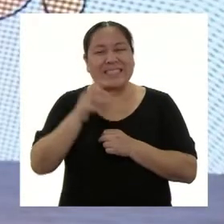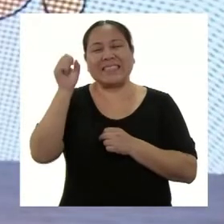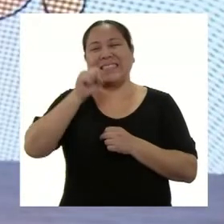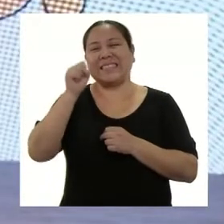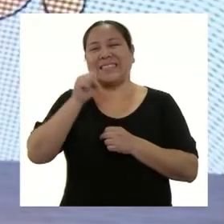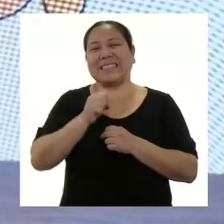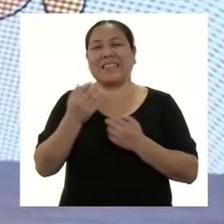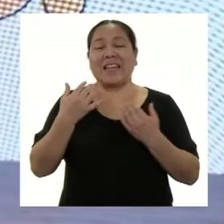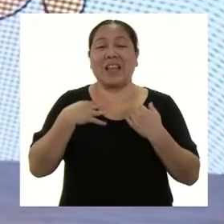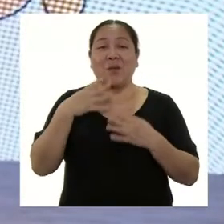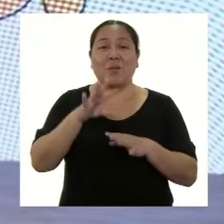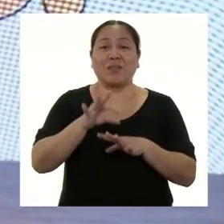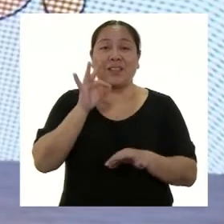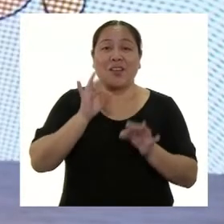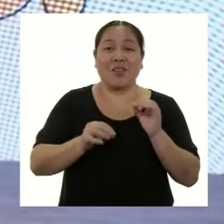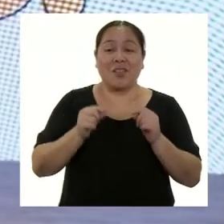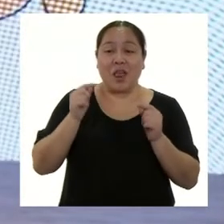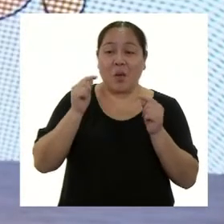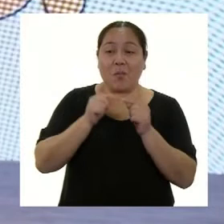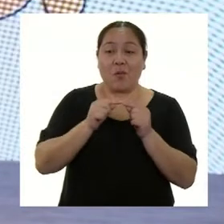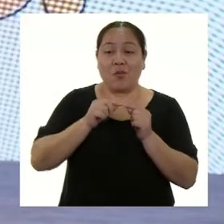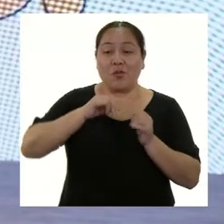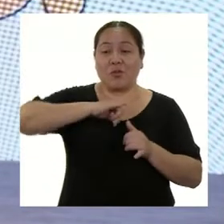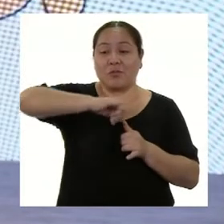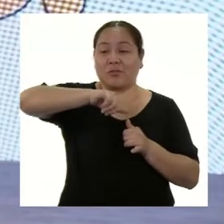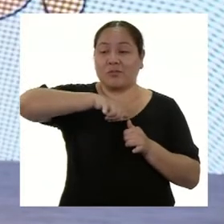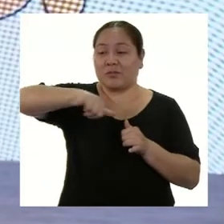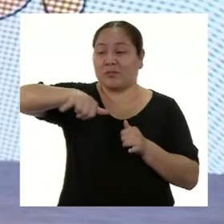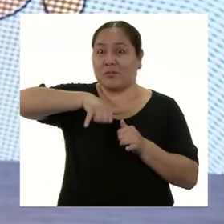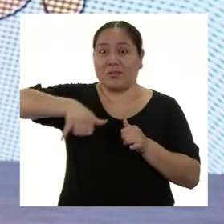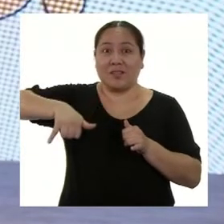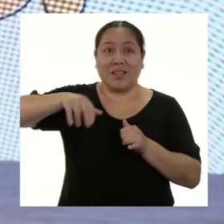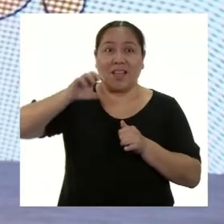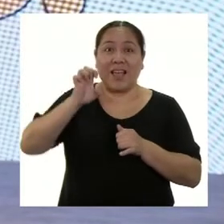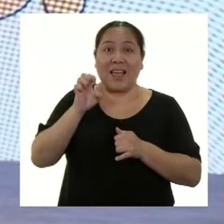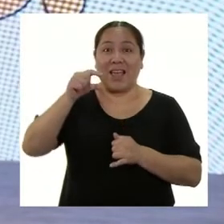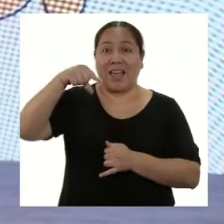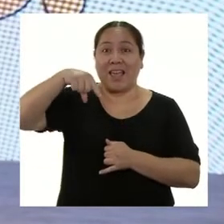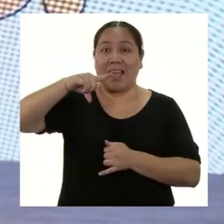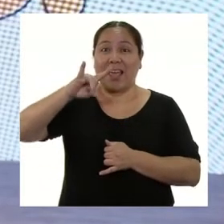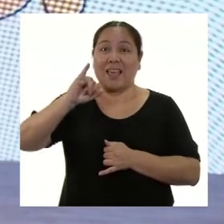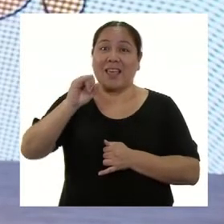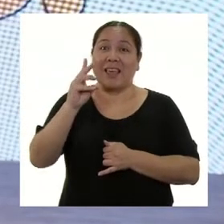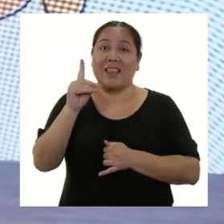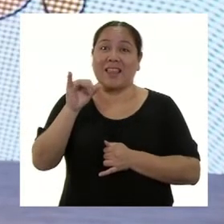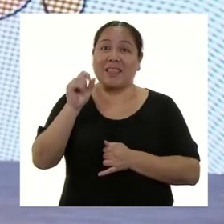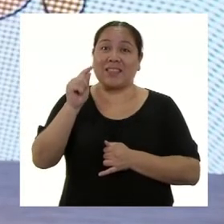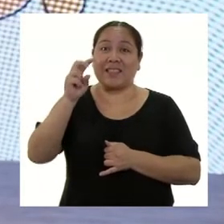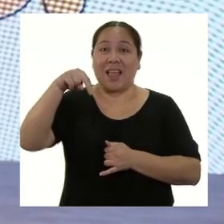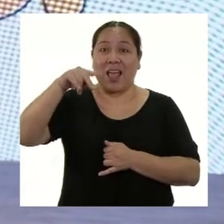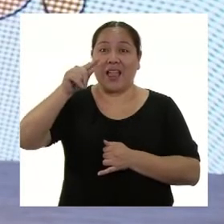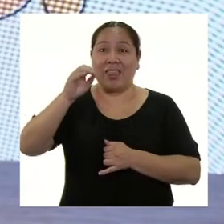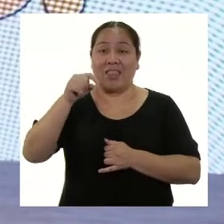Sí, teníamos que encontrar el punto equidistante entre las 3 habitaciones.